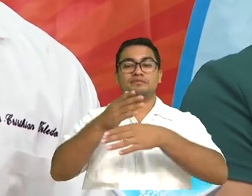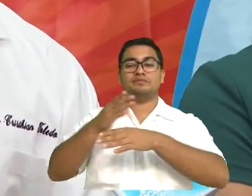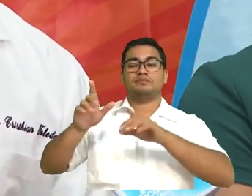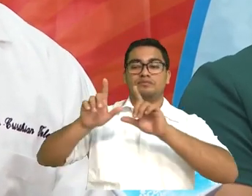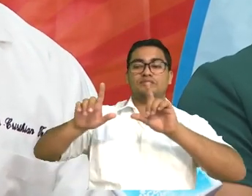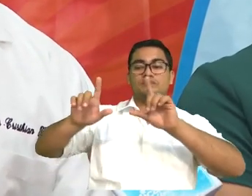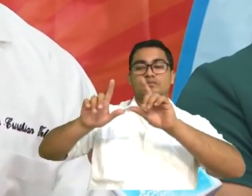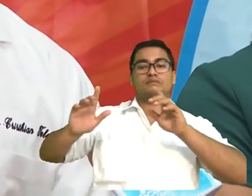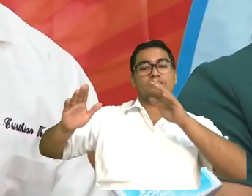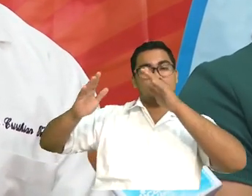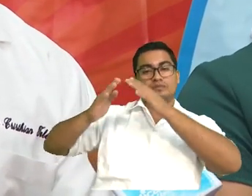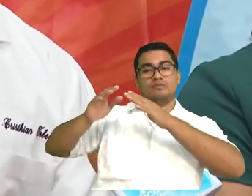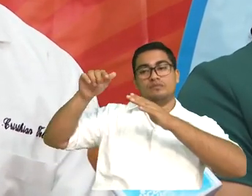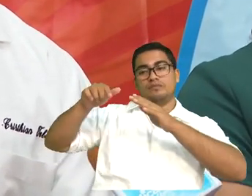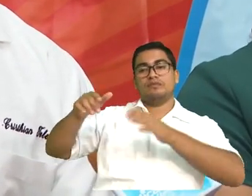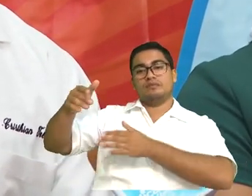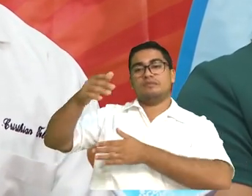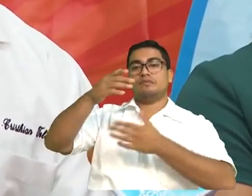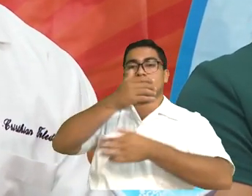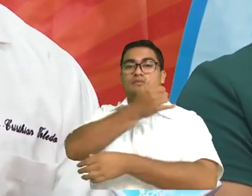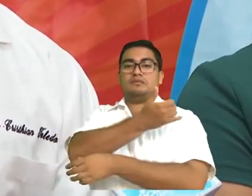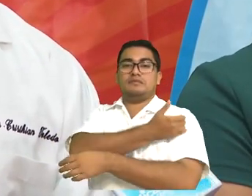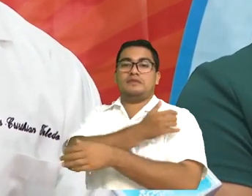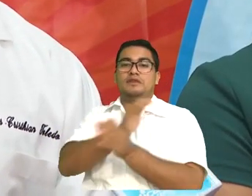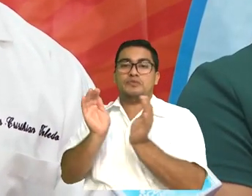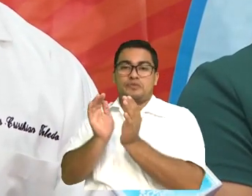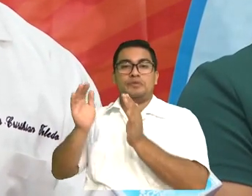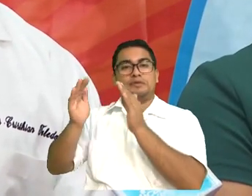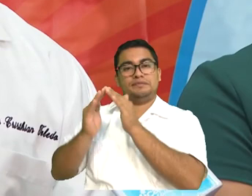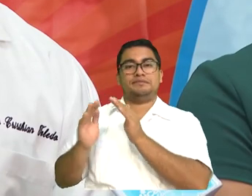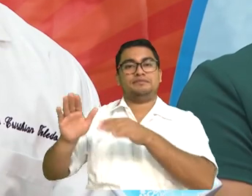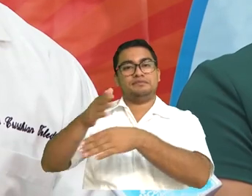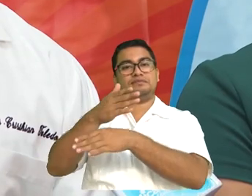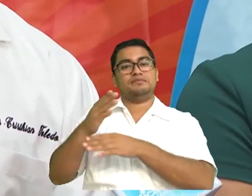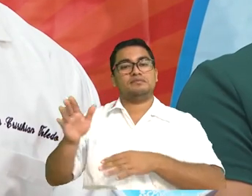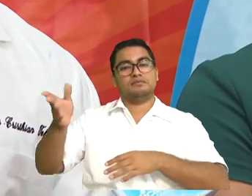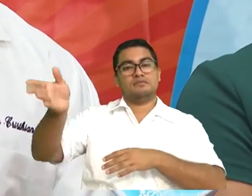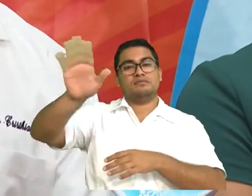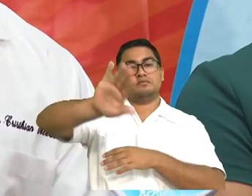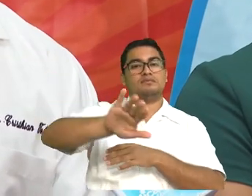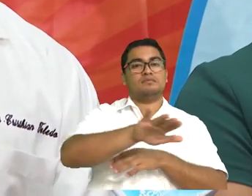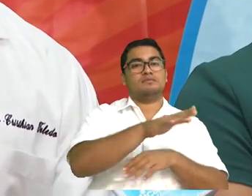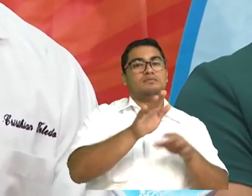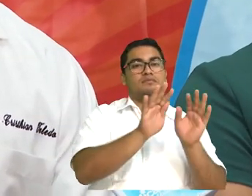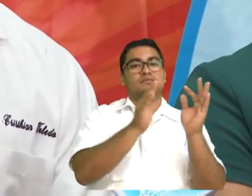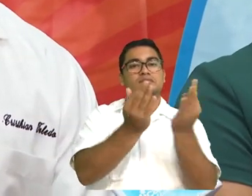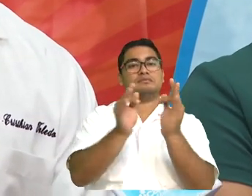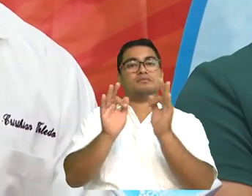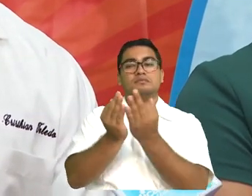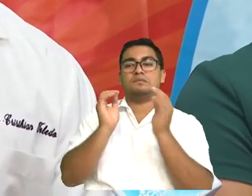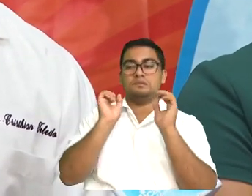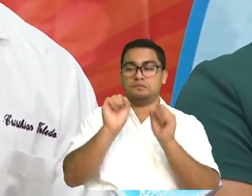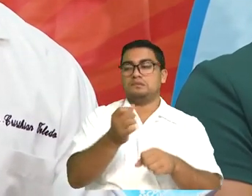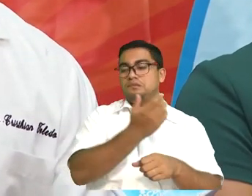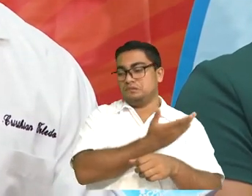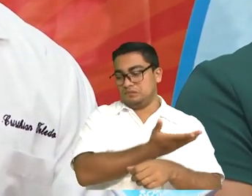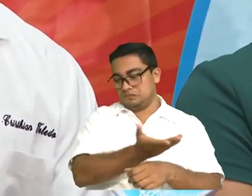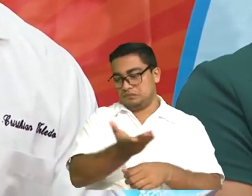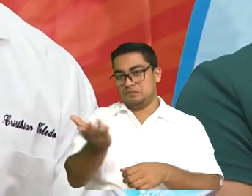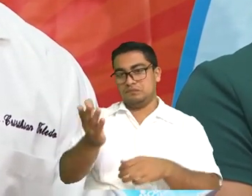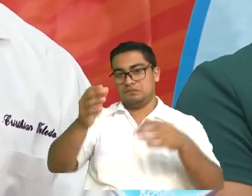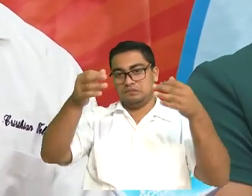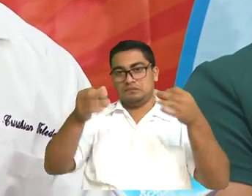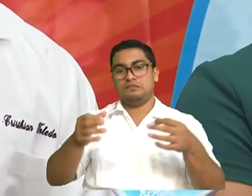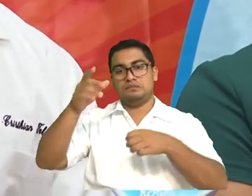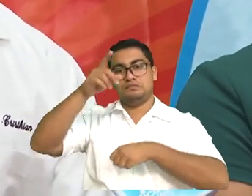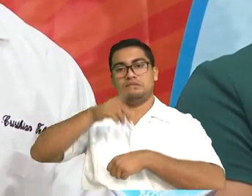en diferentes balnearios, en diferentes lugares turísticos, para que las familias con tranquilidad puedan acudir hacia la atención